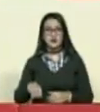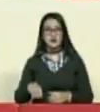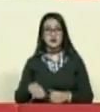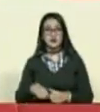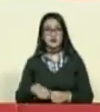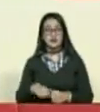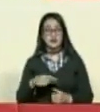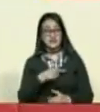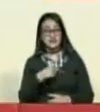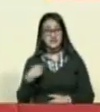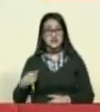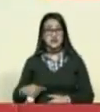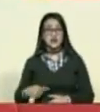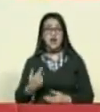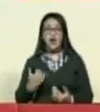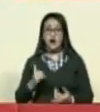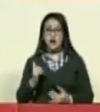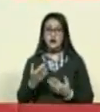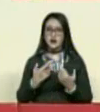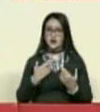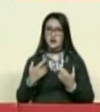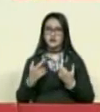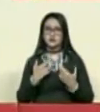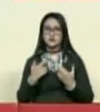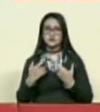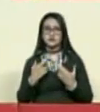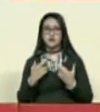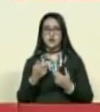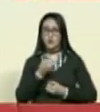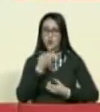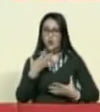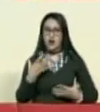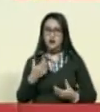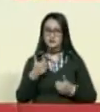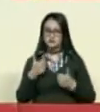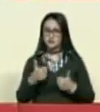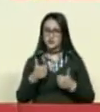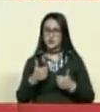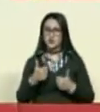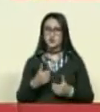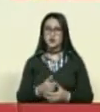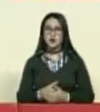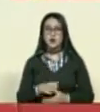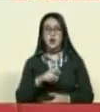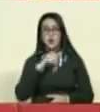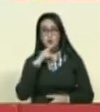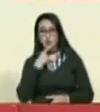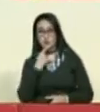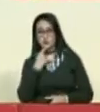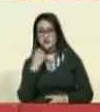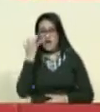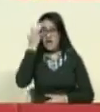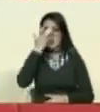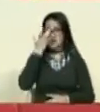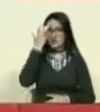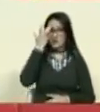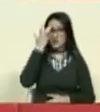con China hay relaciones buenas, extraordinarias. con Rusia, con la India.